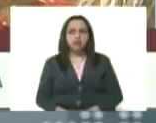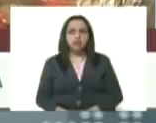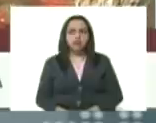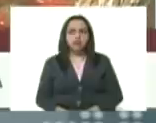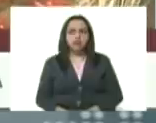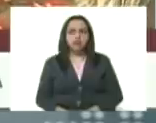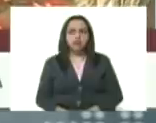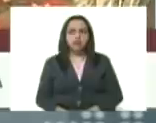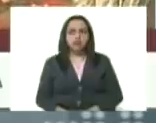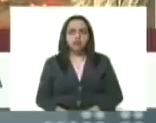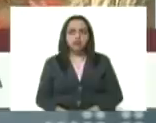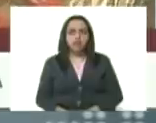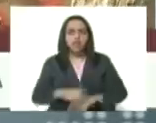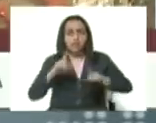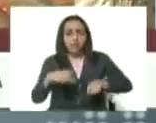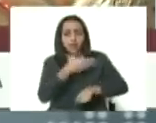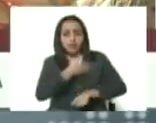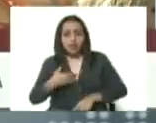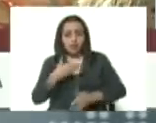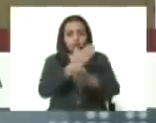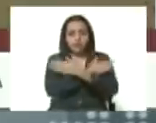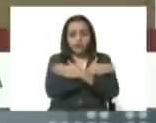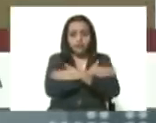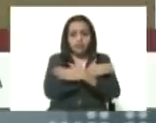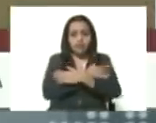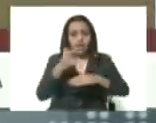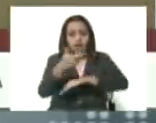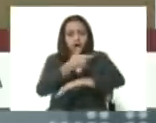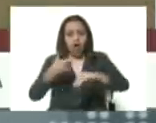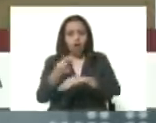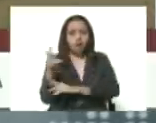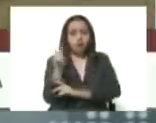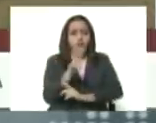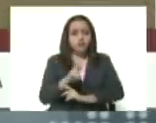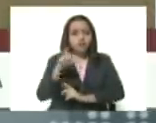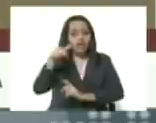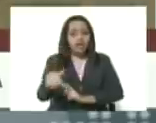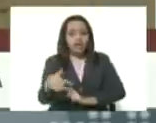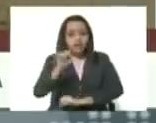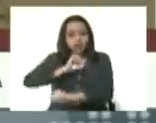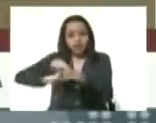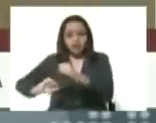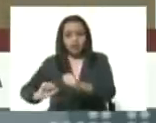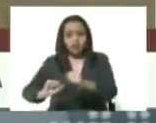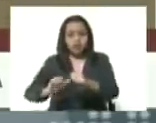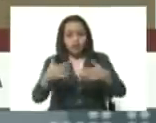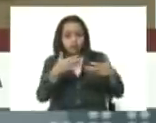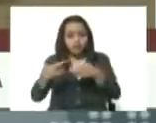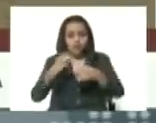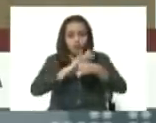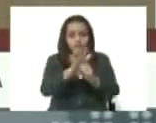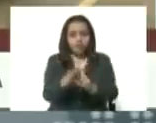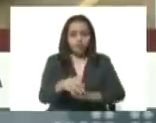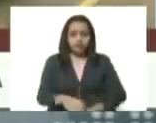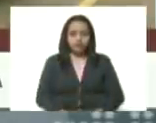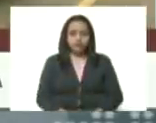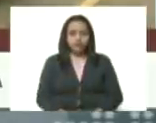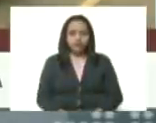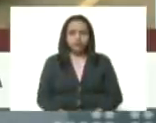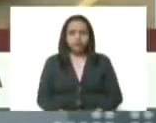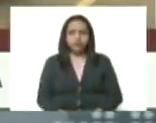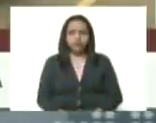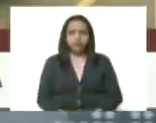their fight with coronavirus. Finalmente quiero felicitar al gobierno venezolano en su lucha contra el coronavirus.